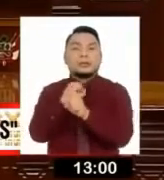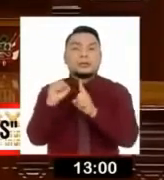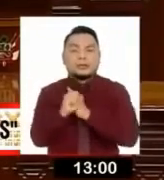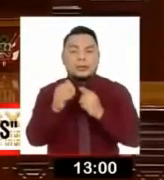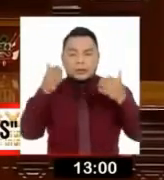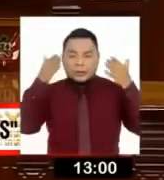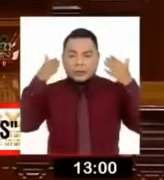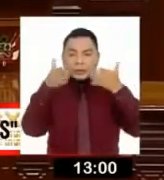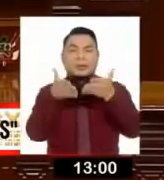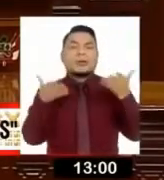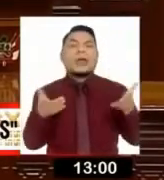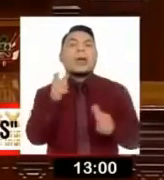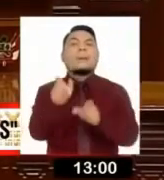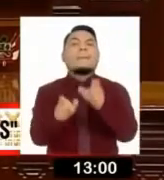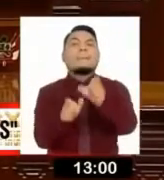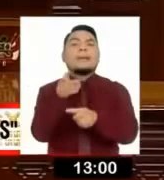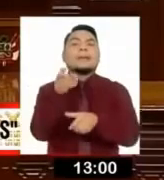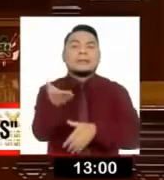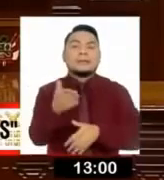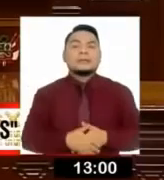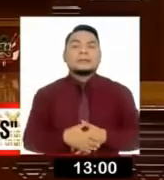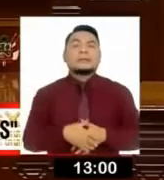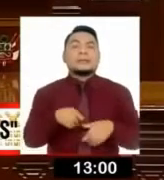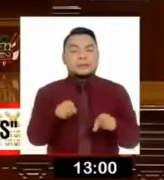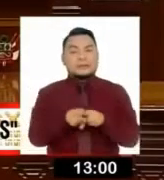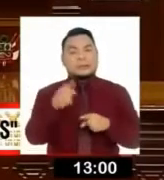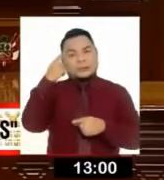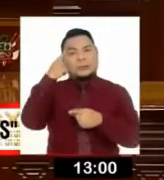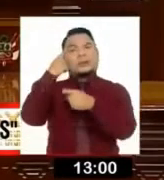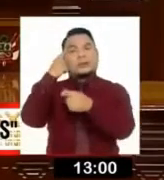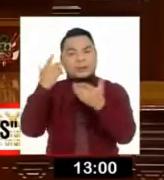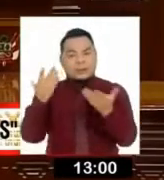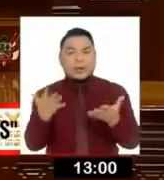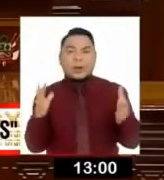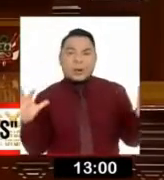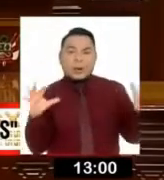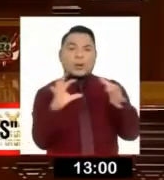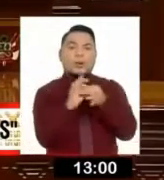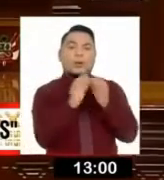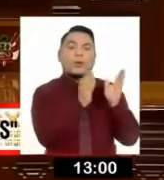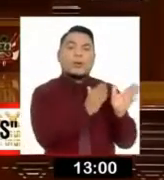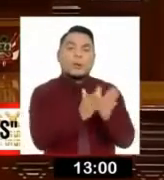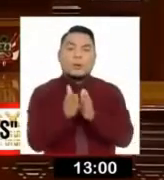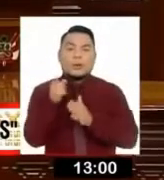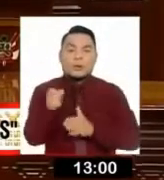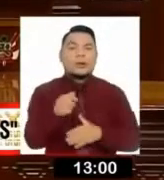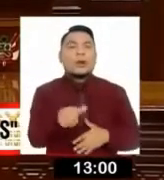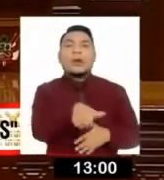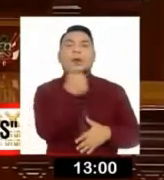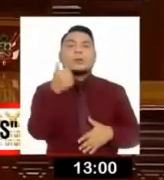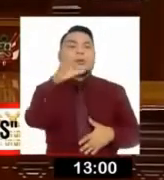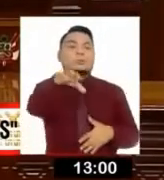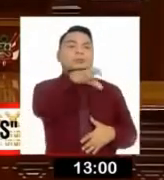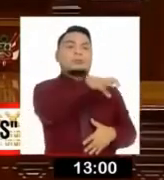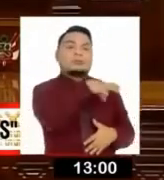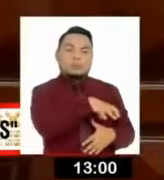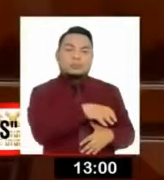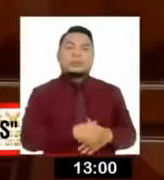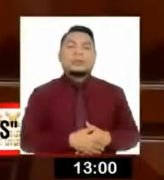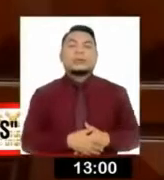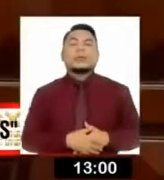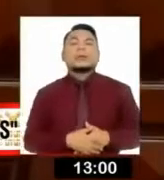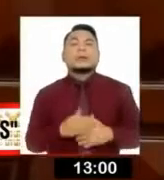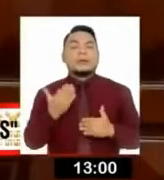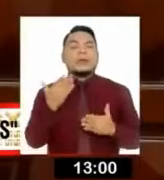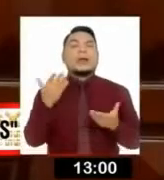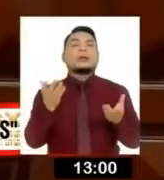centrada en las personas y con una lógica de articulación y coordinación con otros sectores y